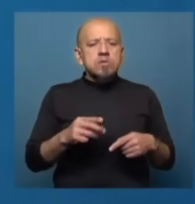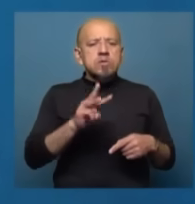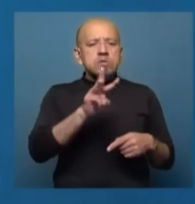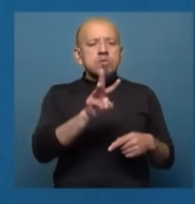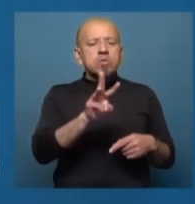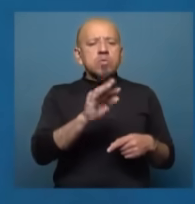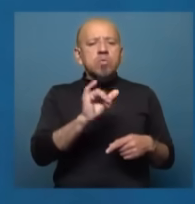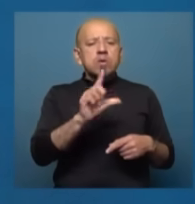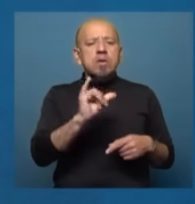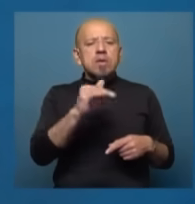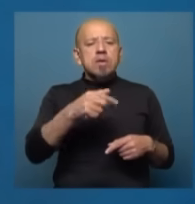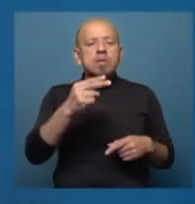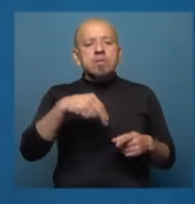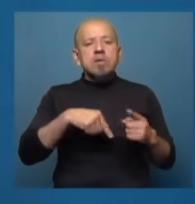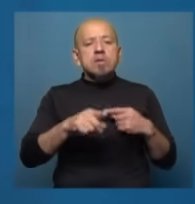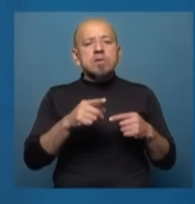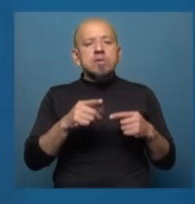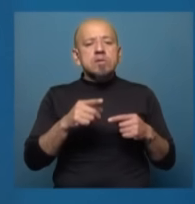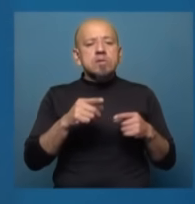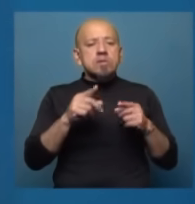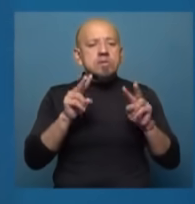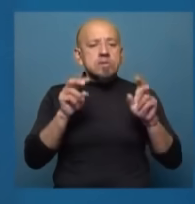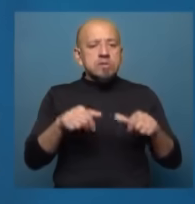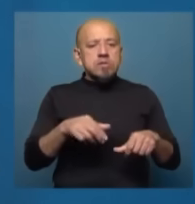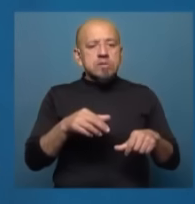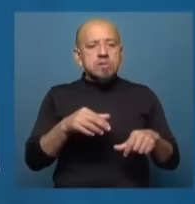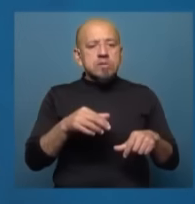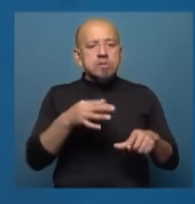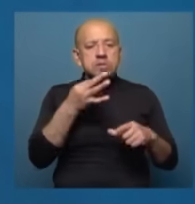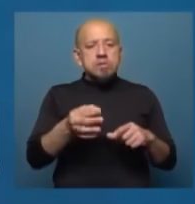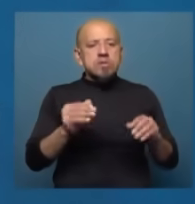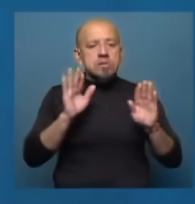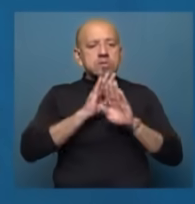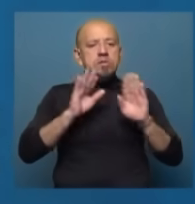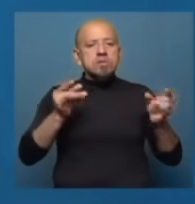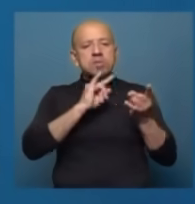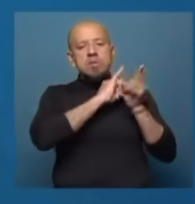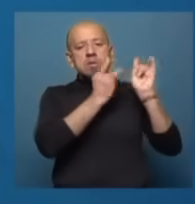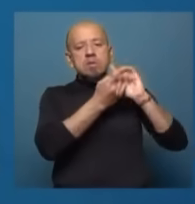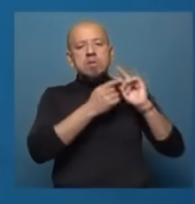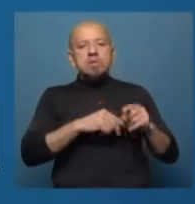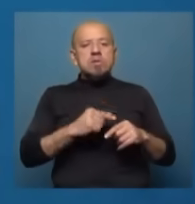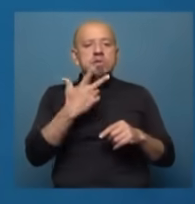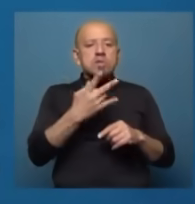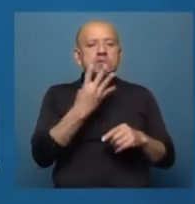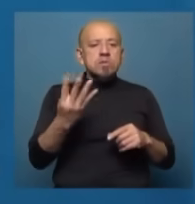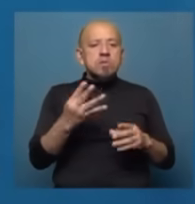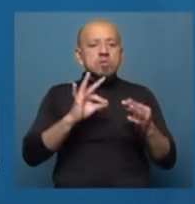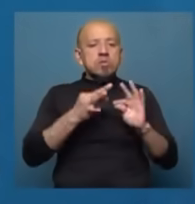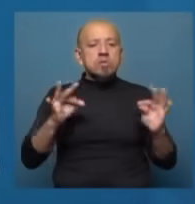exposición sobre el riesgo con ese hecho de la declaración que decía trá parlamento de barcio la tercera o cuarta oración que